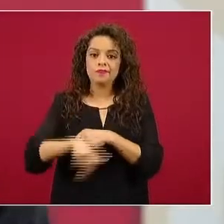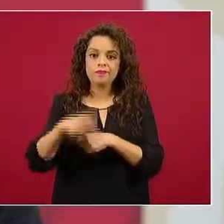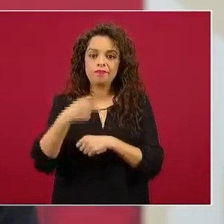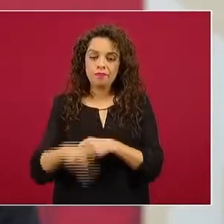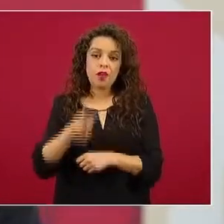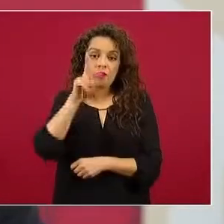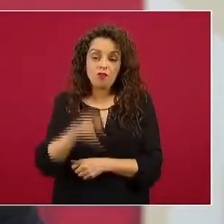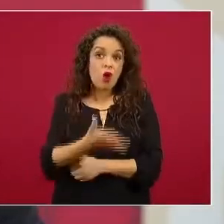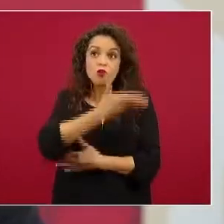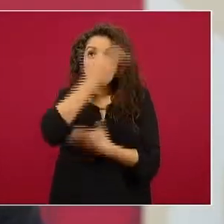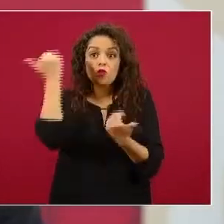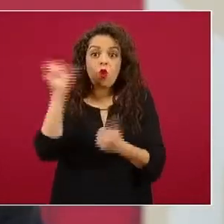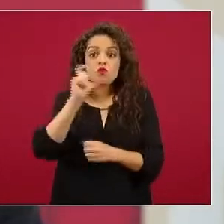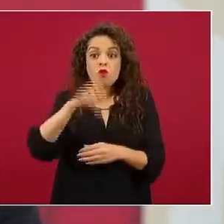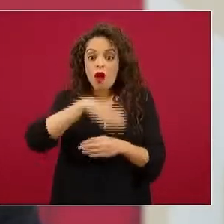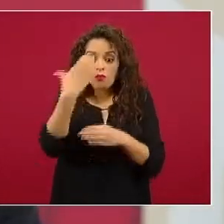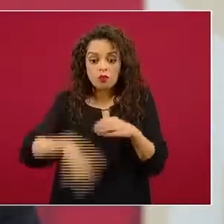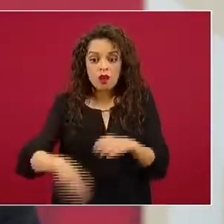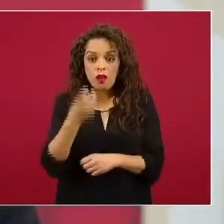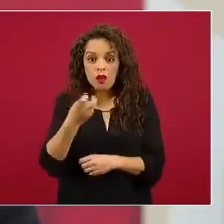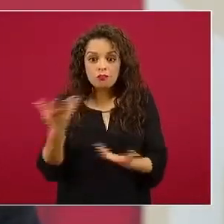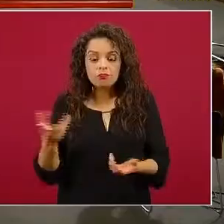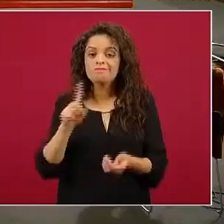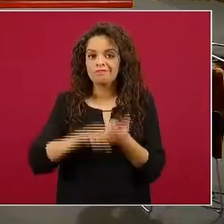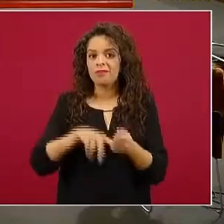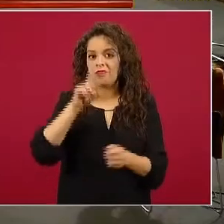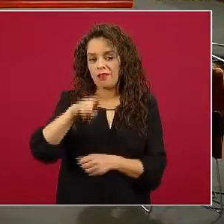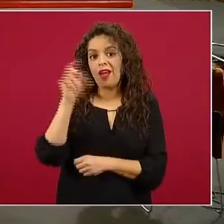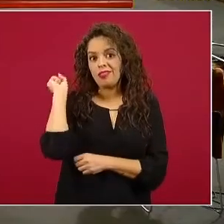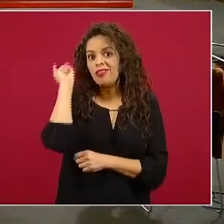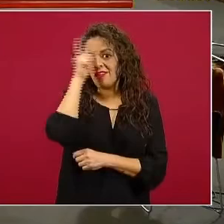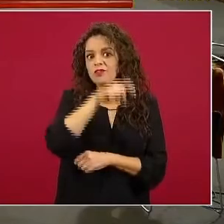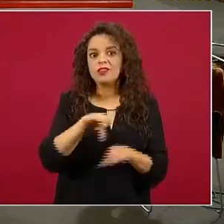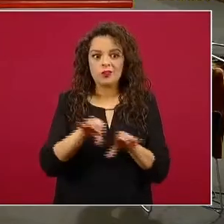terminar, pues sí nos pone en una situación crítica.